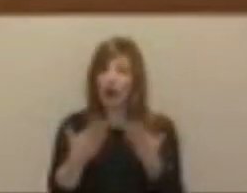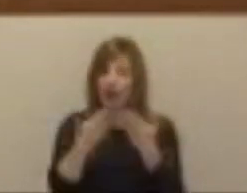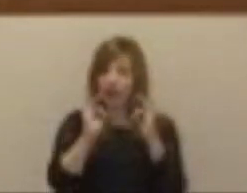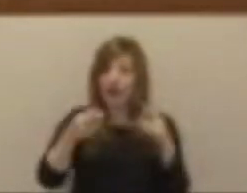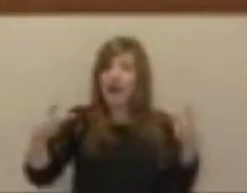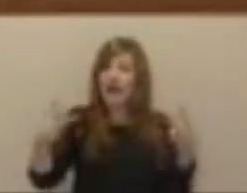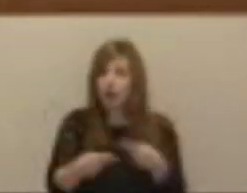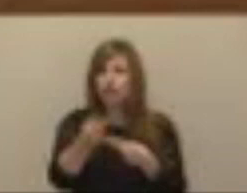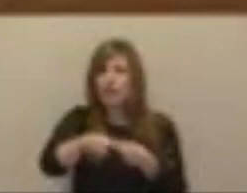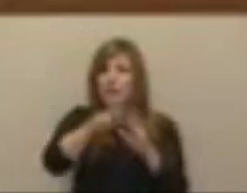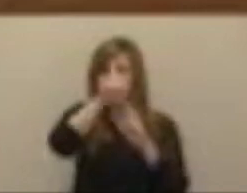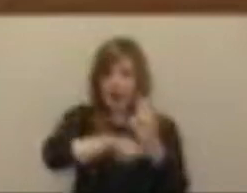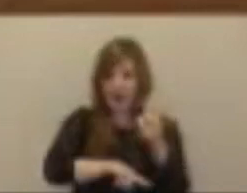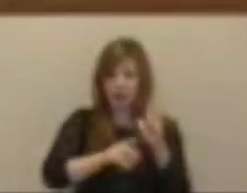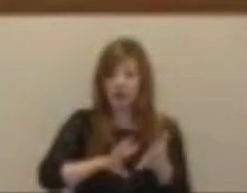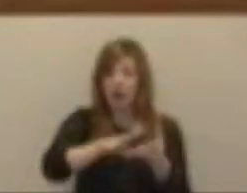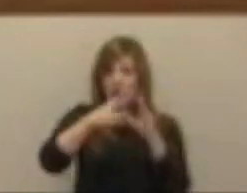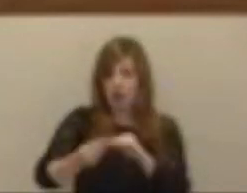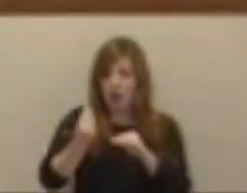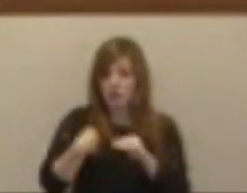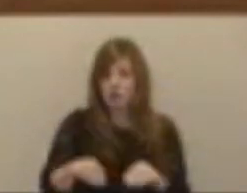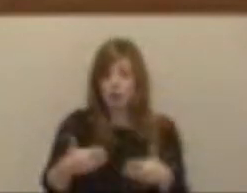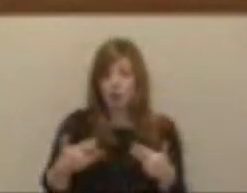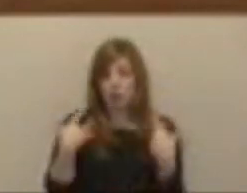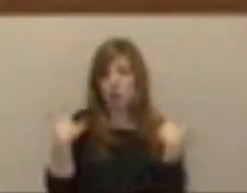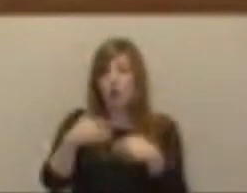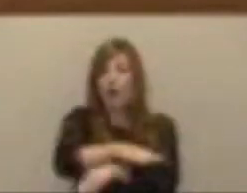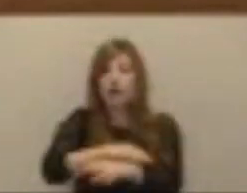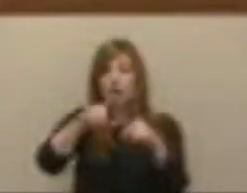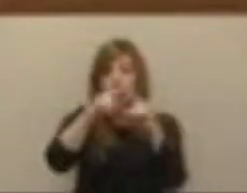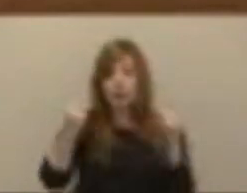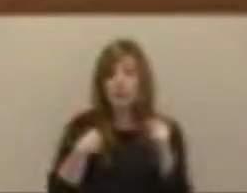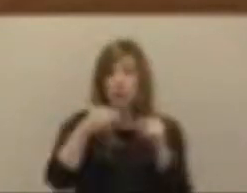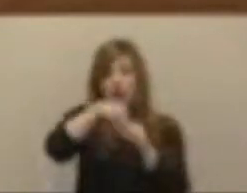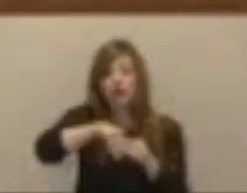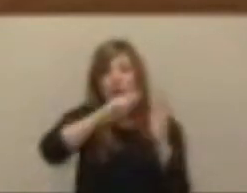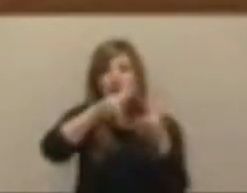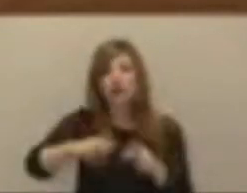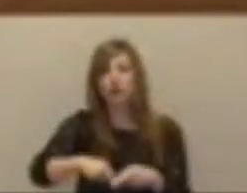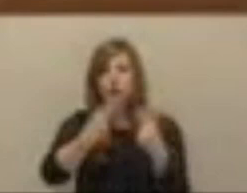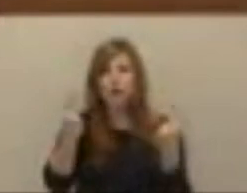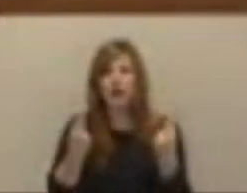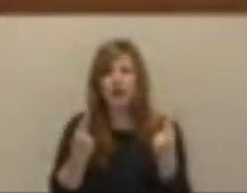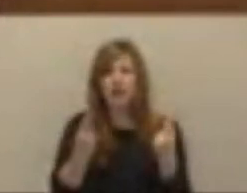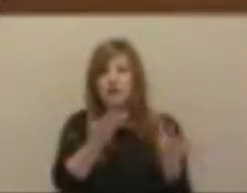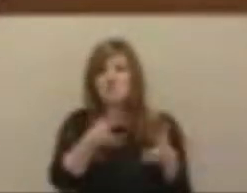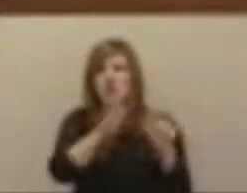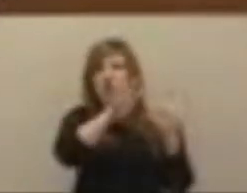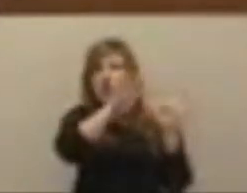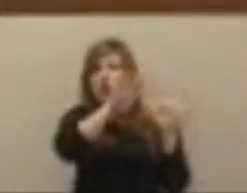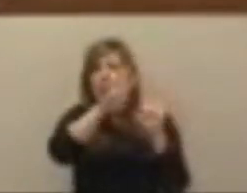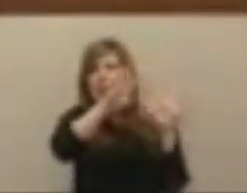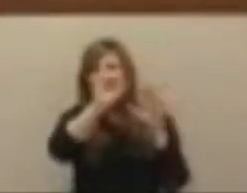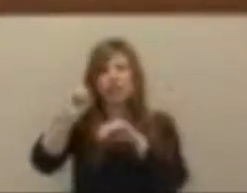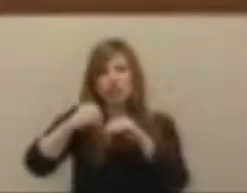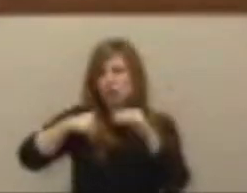recortes, gracias a las medidas que se tomaron por parte del Gobierno asturiano en las administraciones públicas, más de entre 990 y